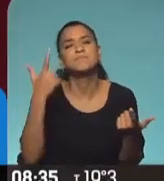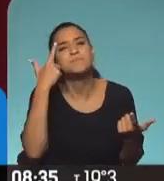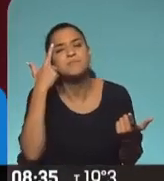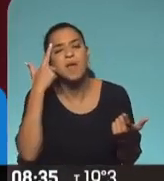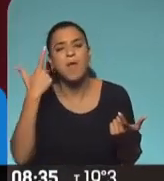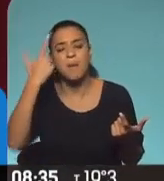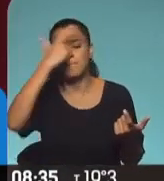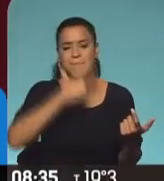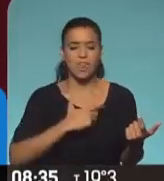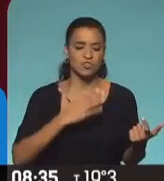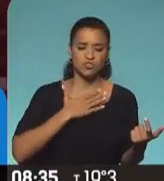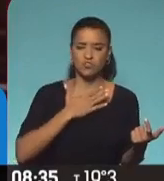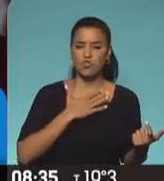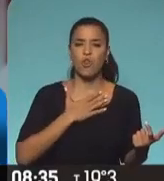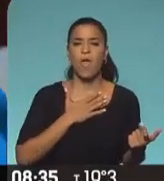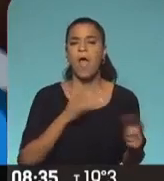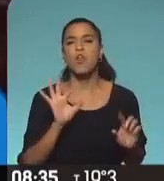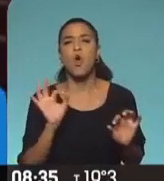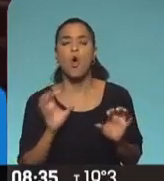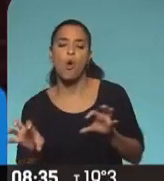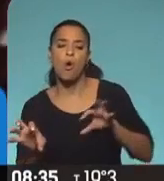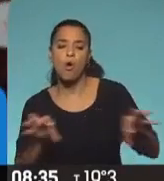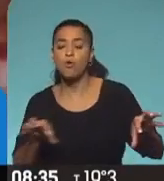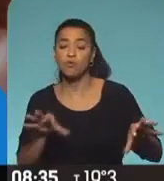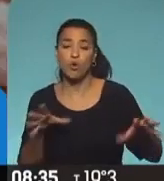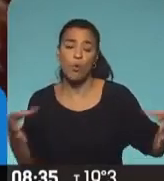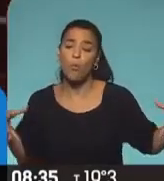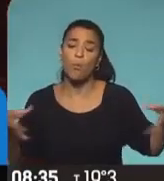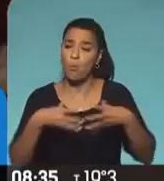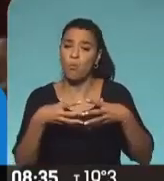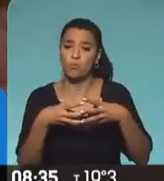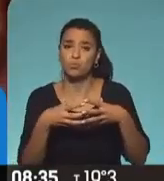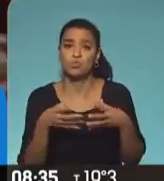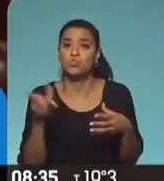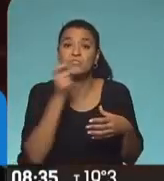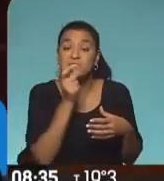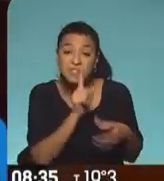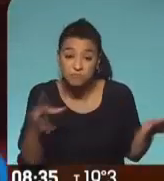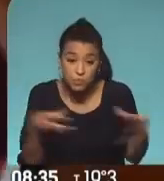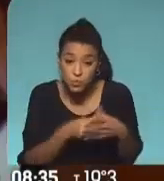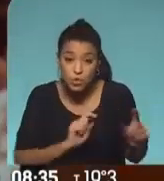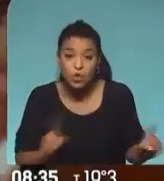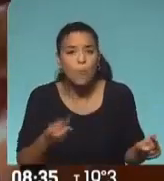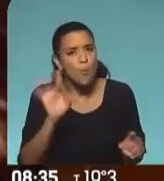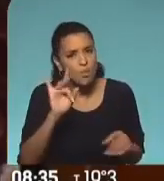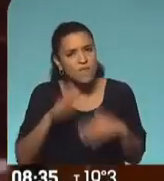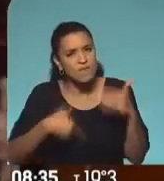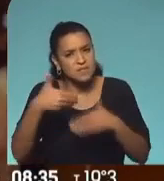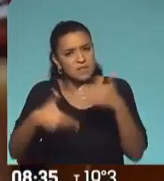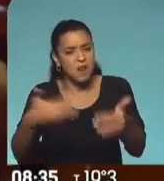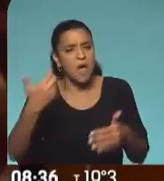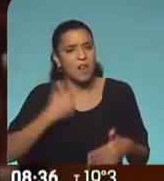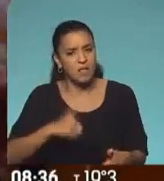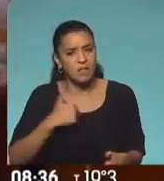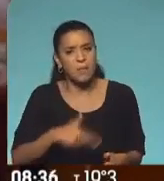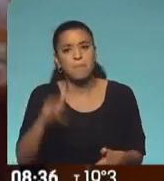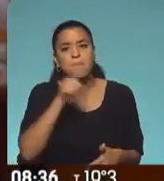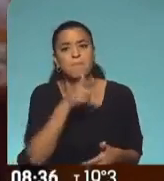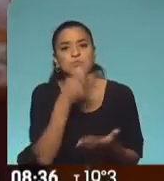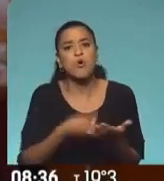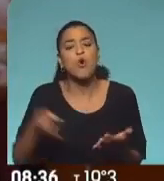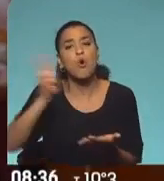personal o sectorial o estamos todos juntos va a ser muy difícil sacar la argentina adelante y me parece que nuevamente